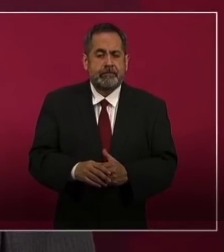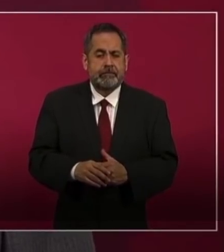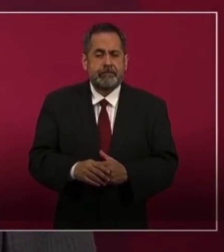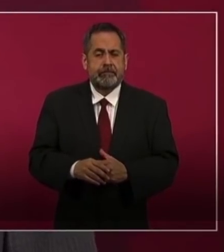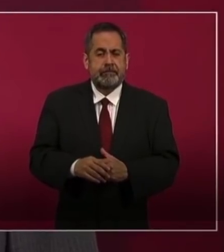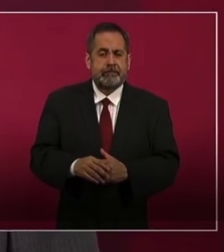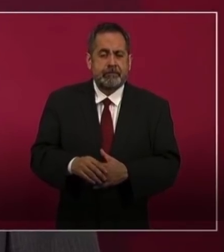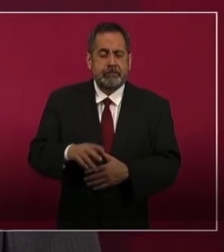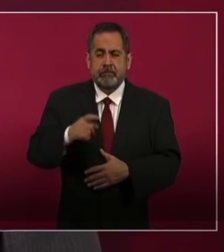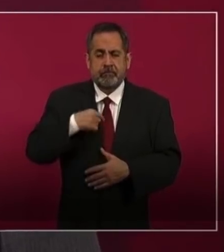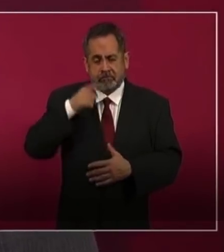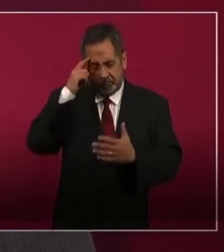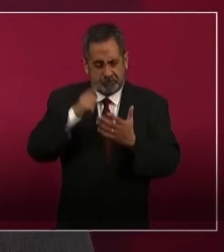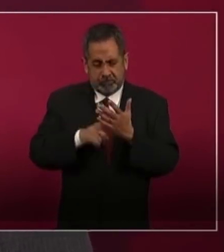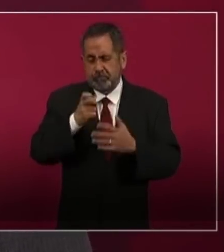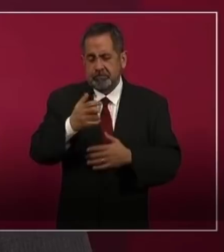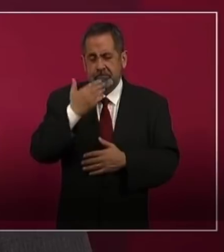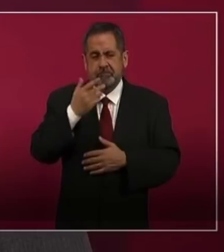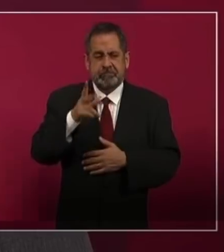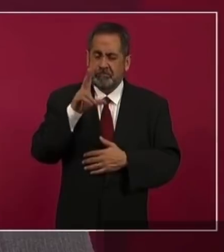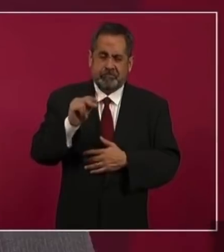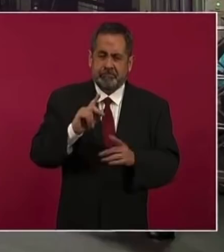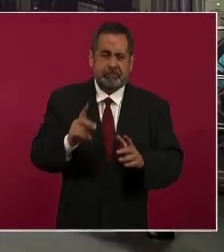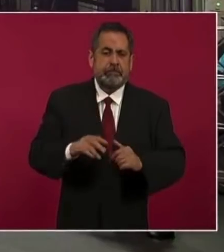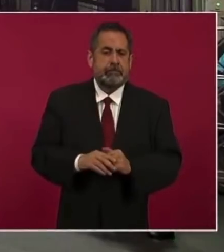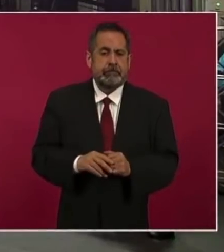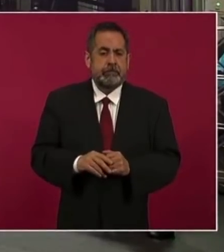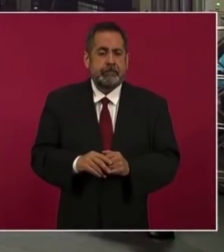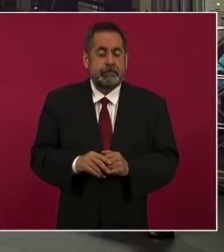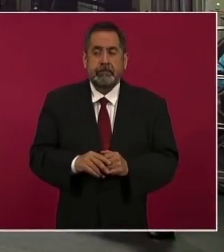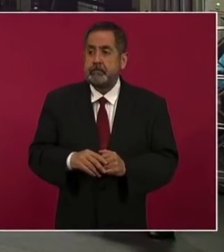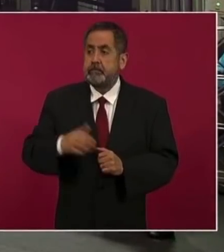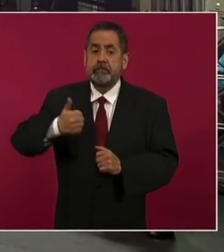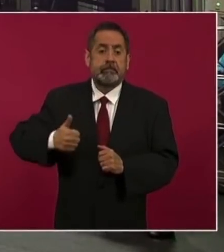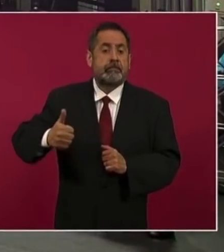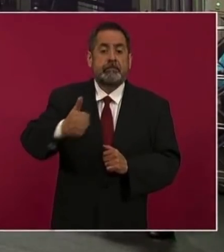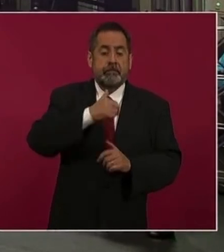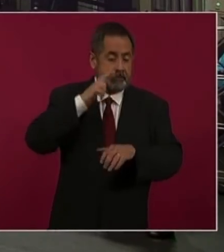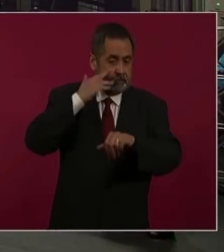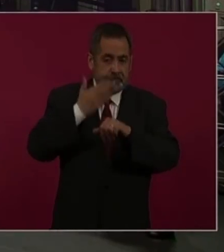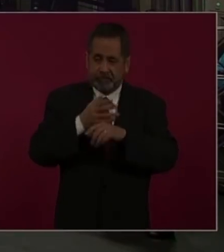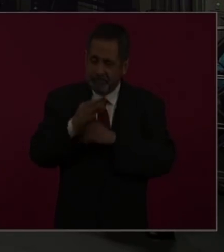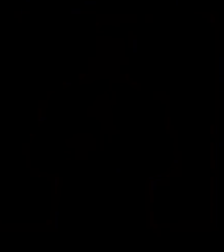parecen correctas esas prácticas, y que cada quien asuma su responsabilidad.